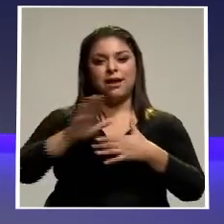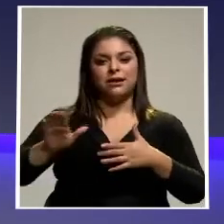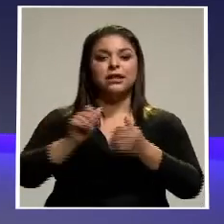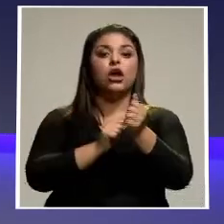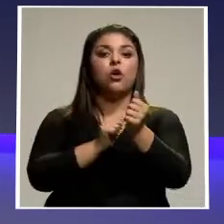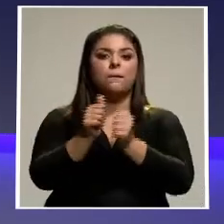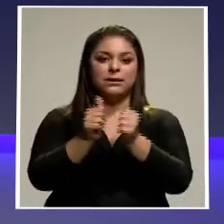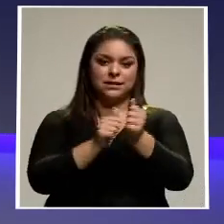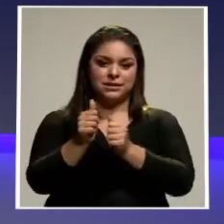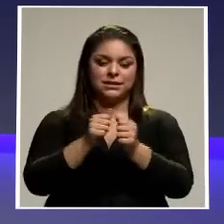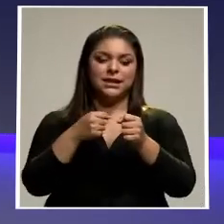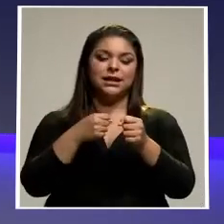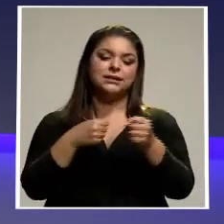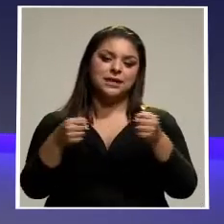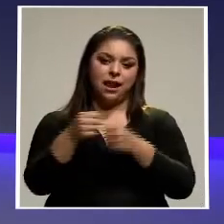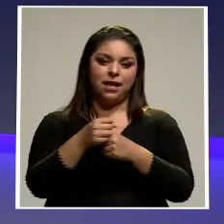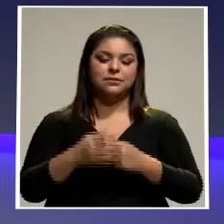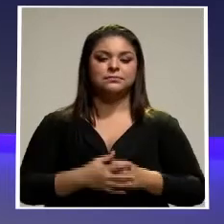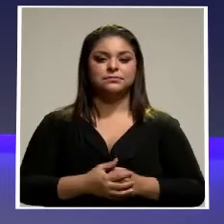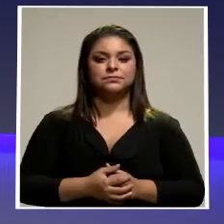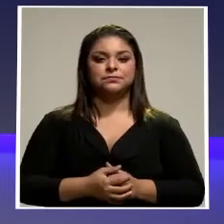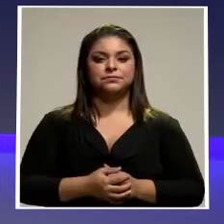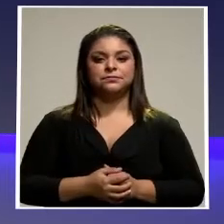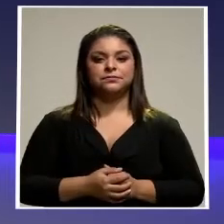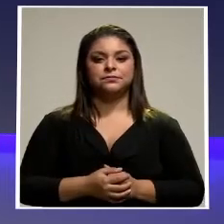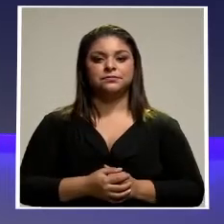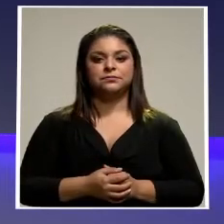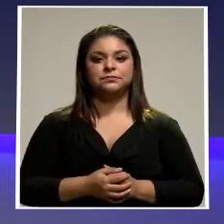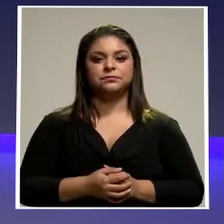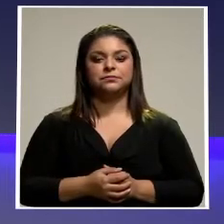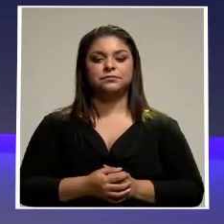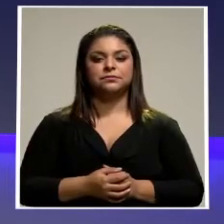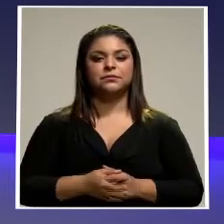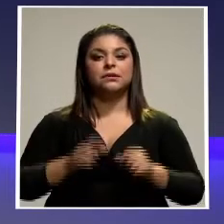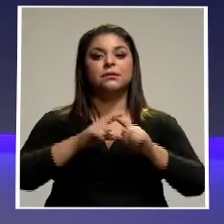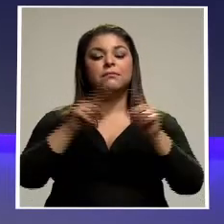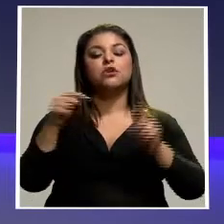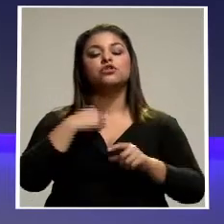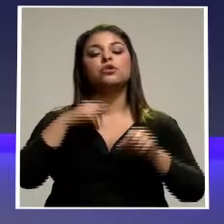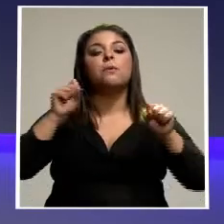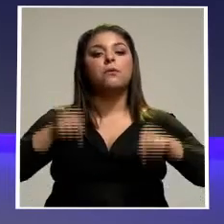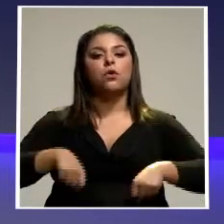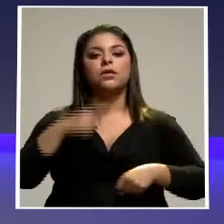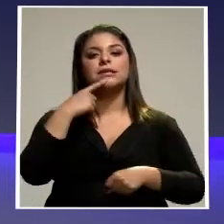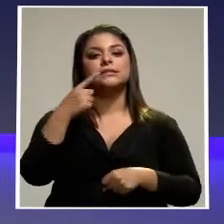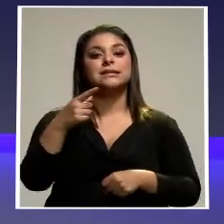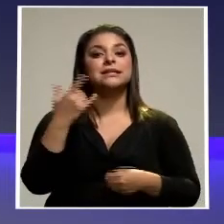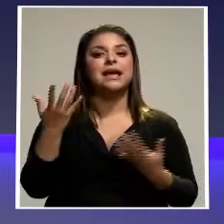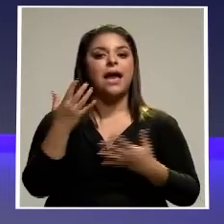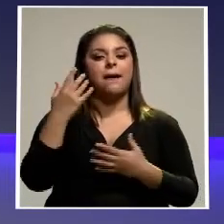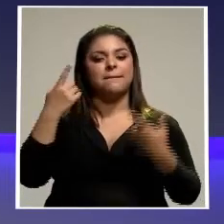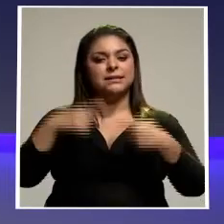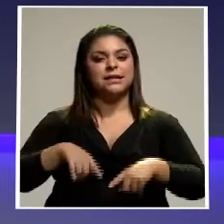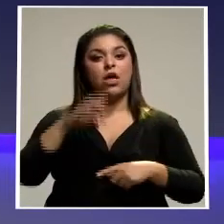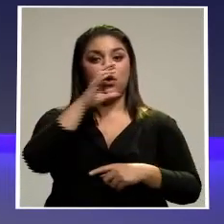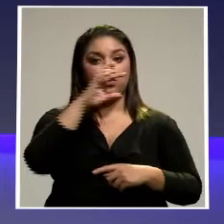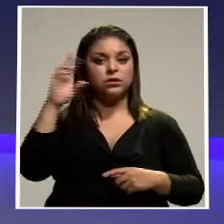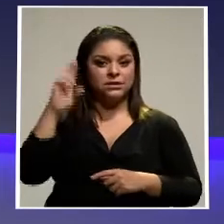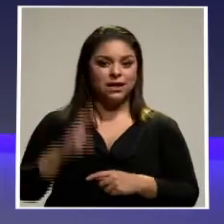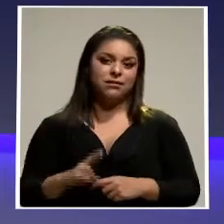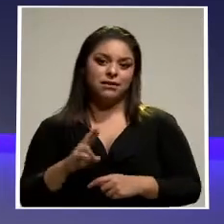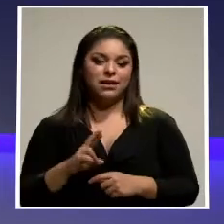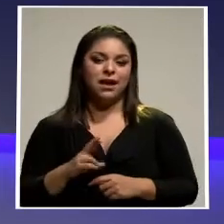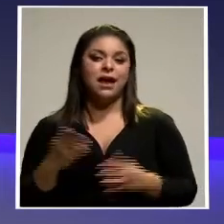de la sala. Pero lo que yo podría decirle es que lo que ha pasado en Costa Rica es